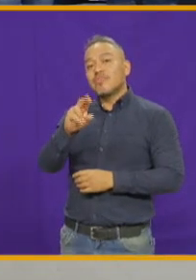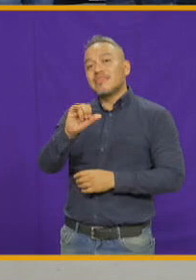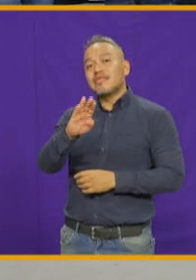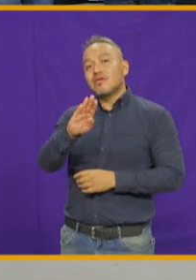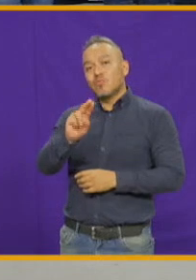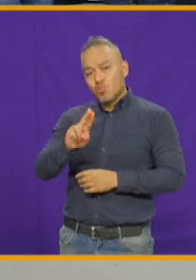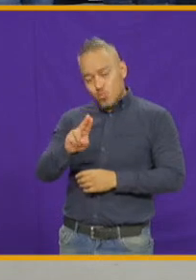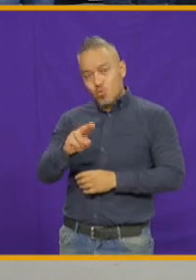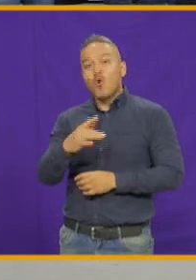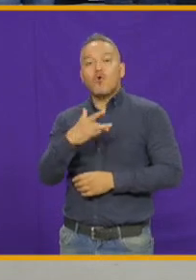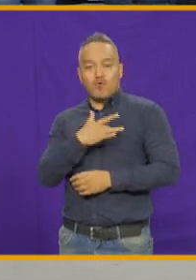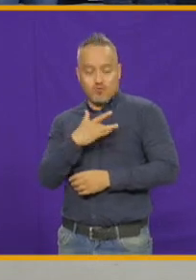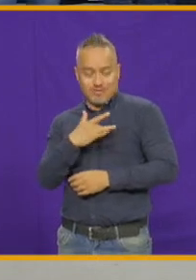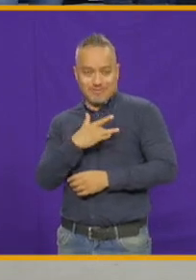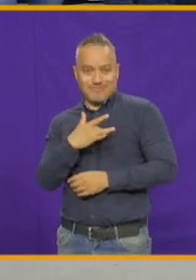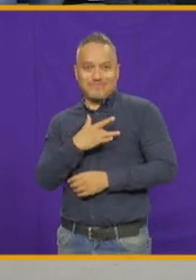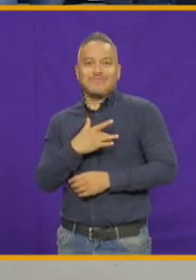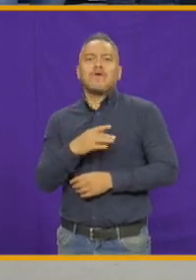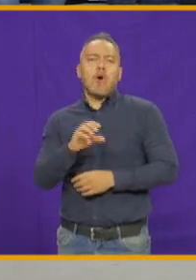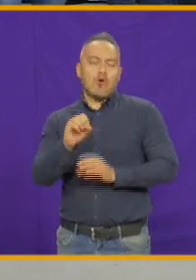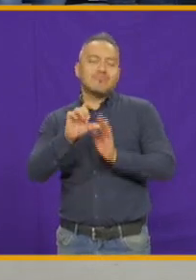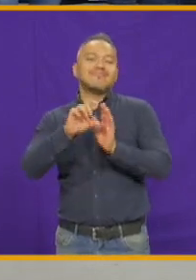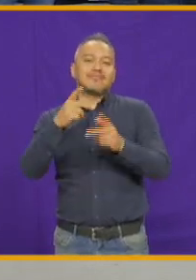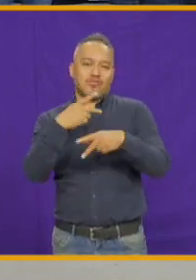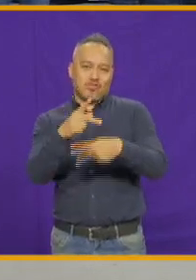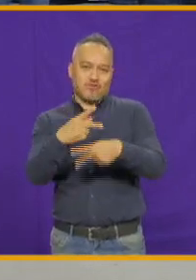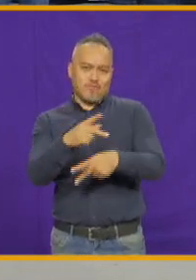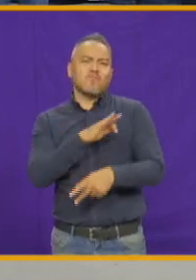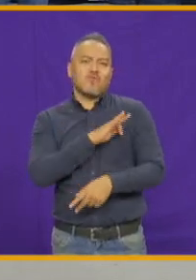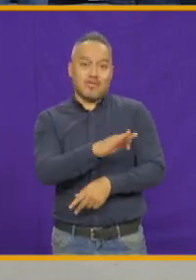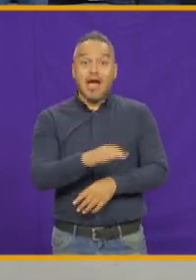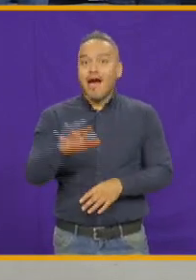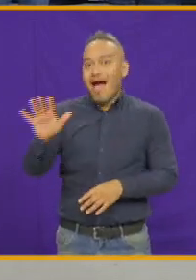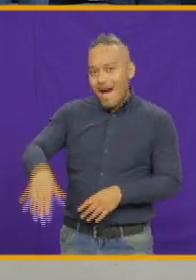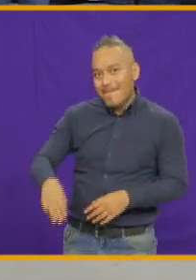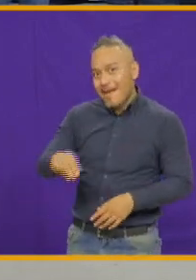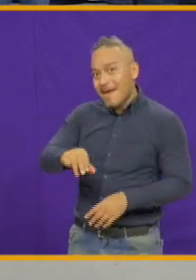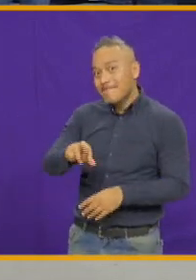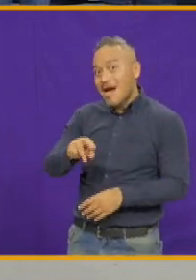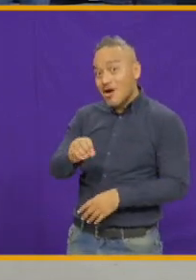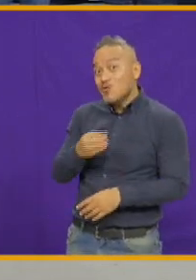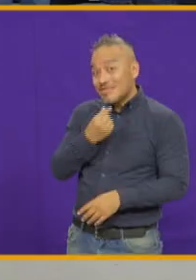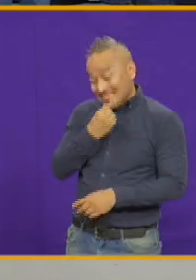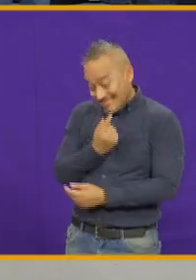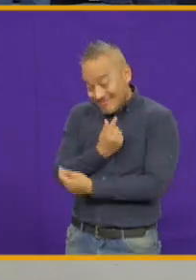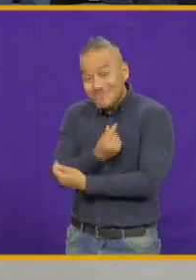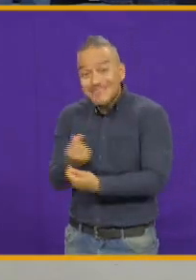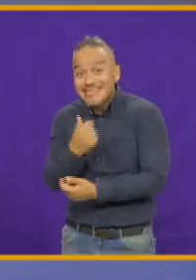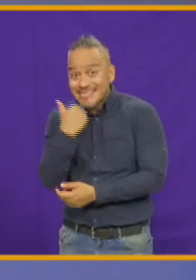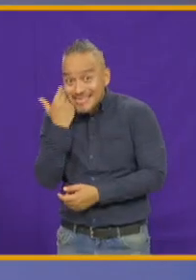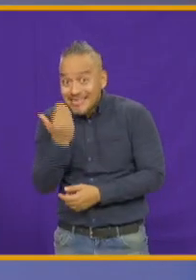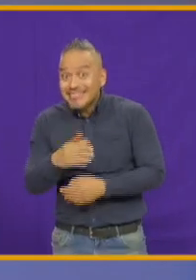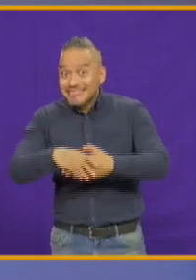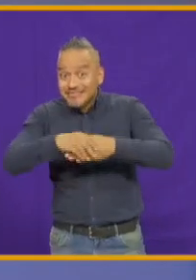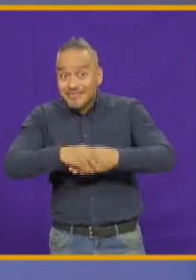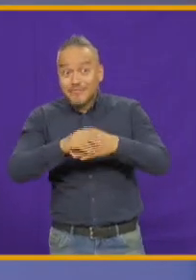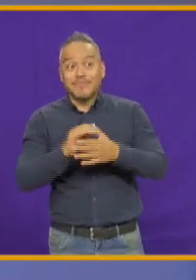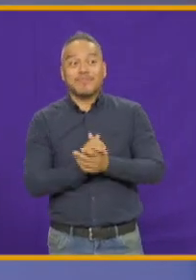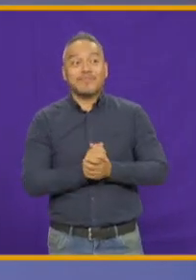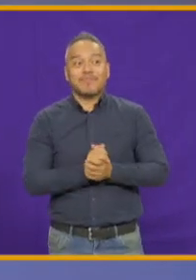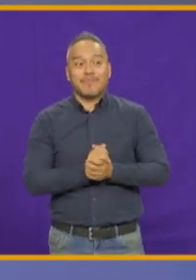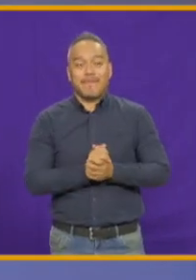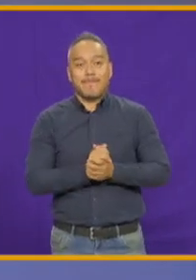en Instagram y en tiktok Oye y Mario tiene un saludo Mario tiene un saludo antes de que se acabe el programa ahora Mario para